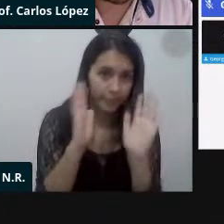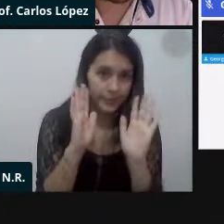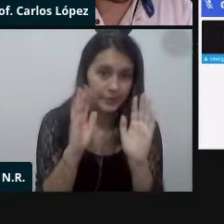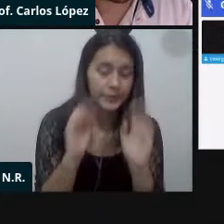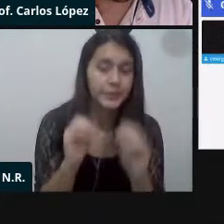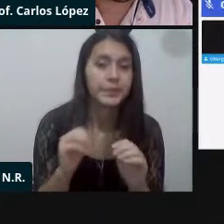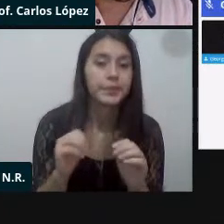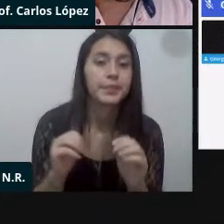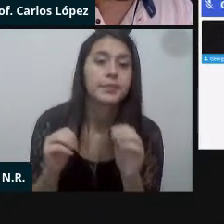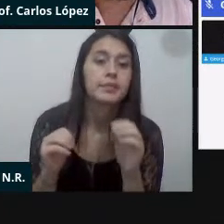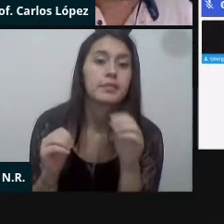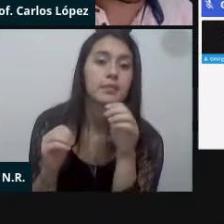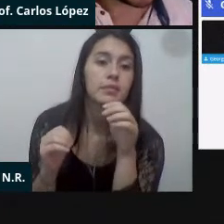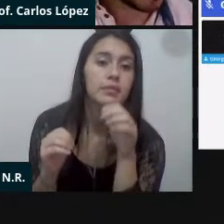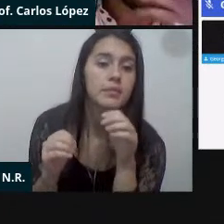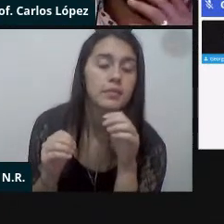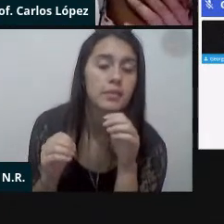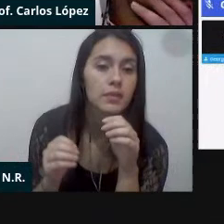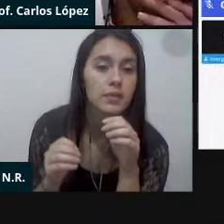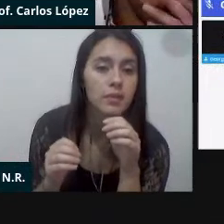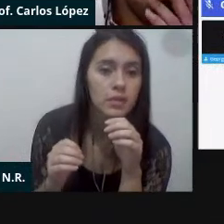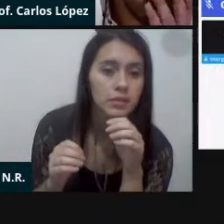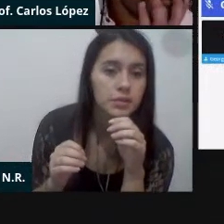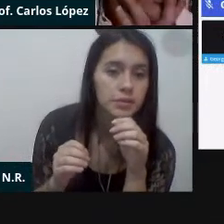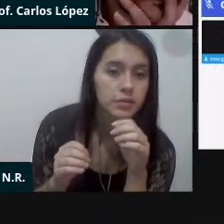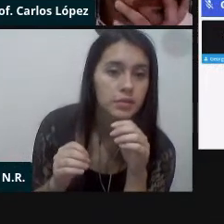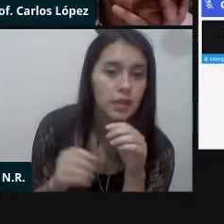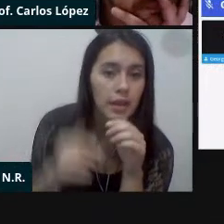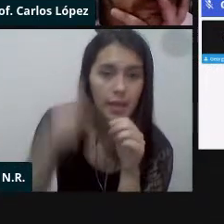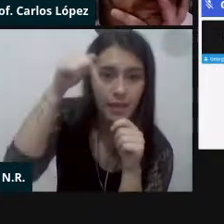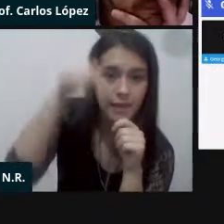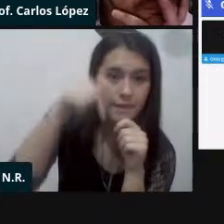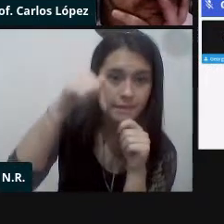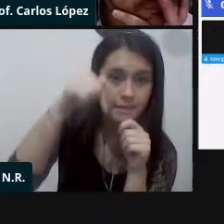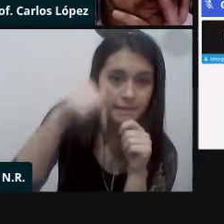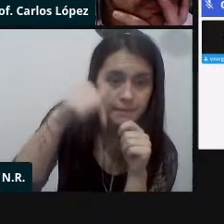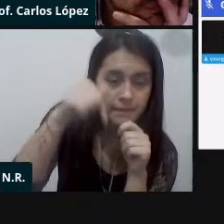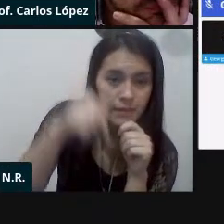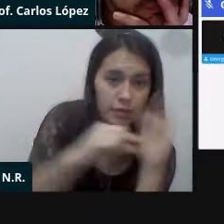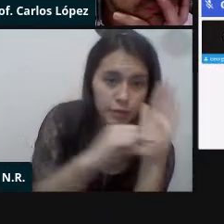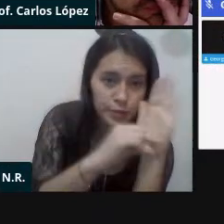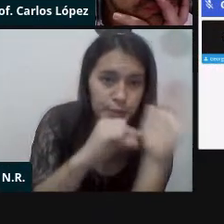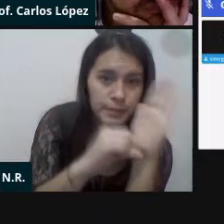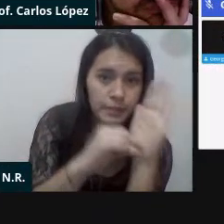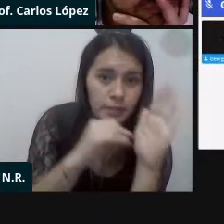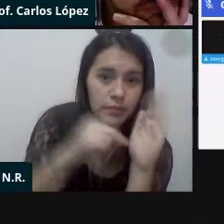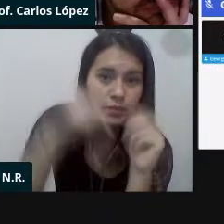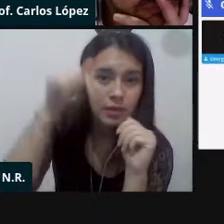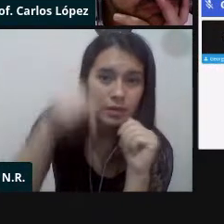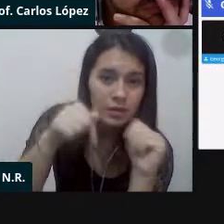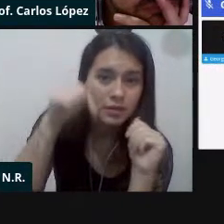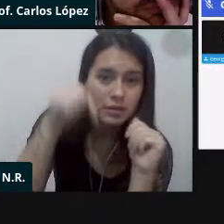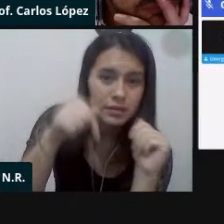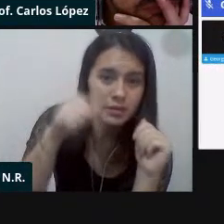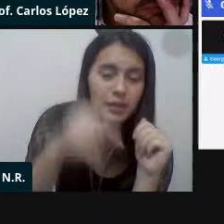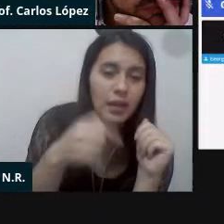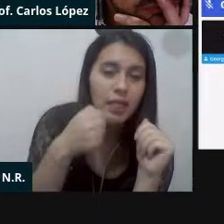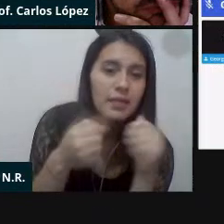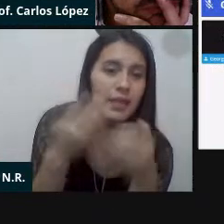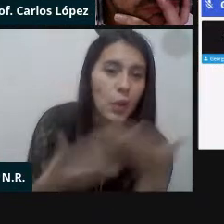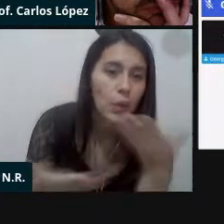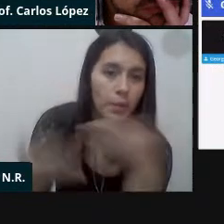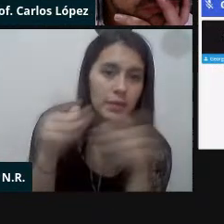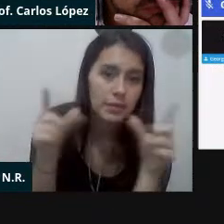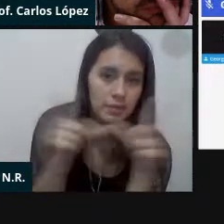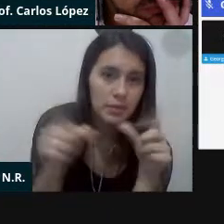del profesor Carlos. Entonces, aquí en esta parte inferior que pueden ver estas opciones, hay una que dice Share Screen o Compartir